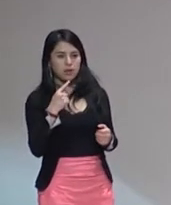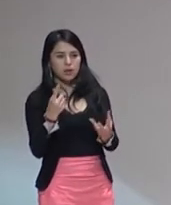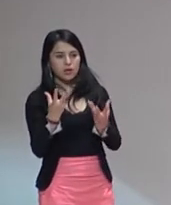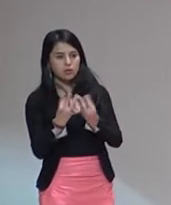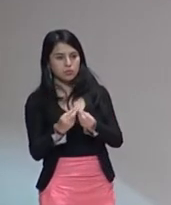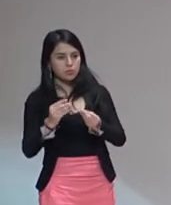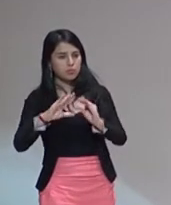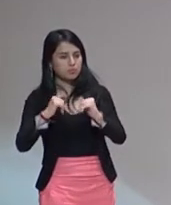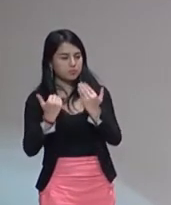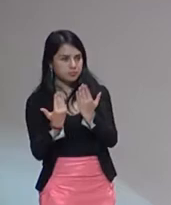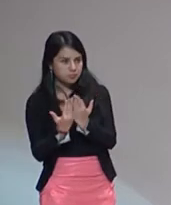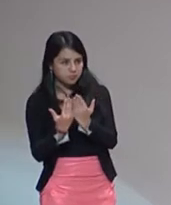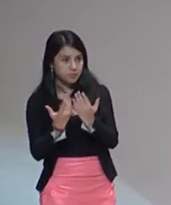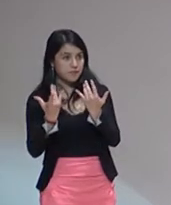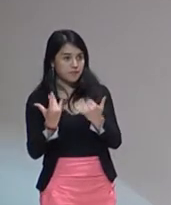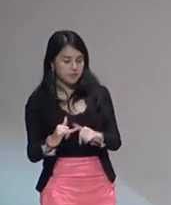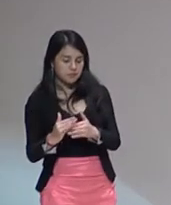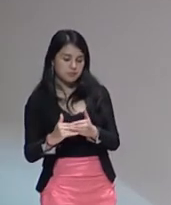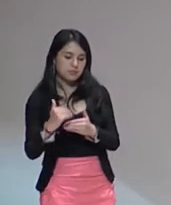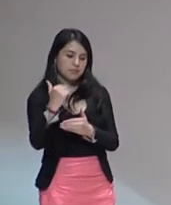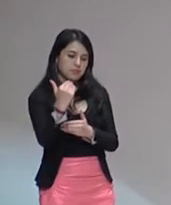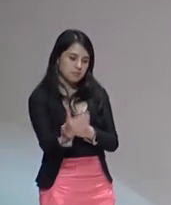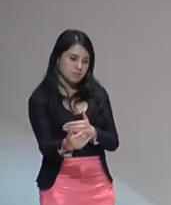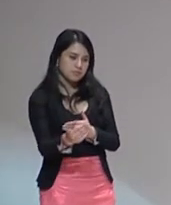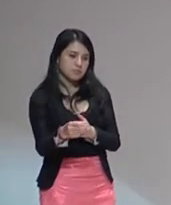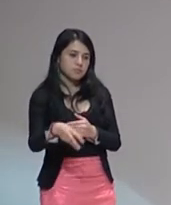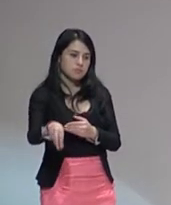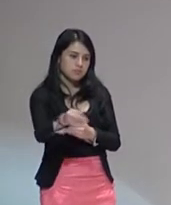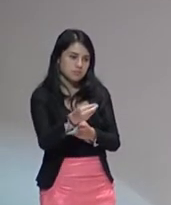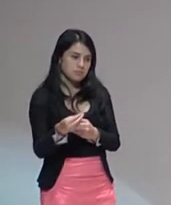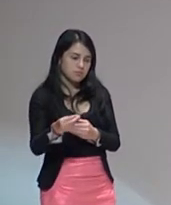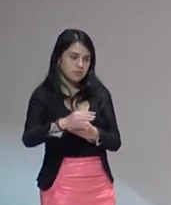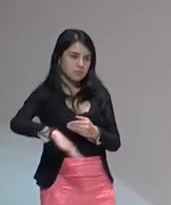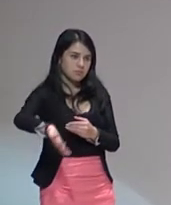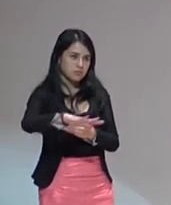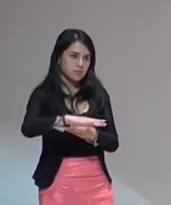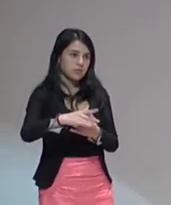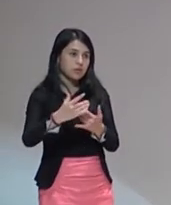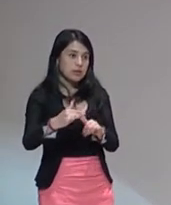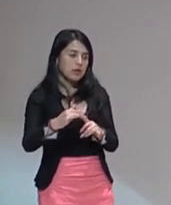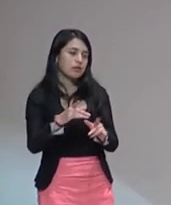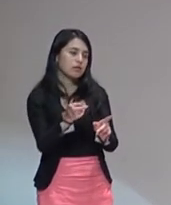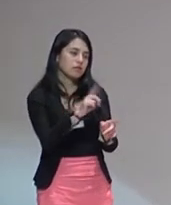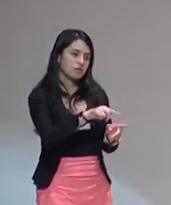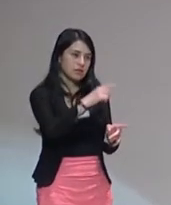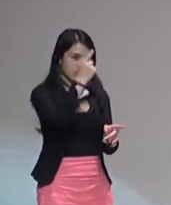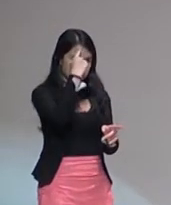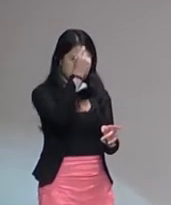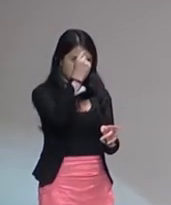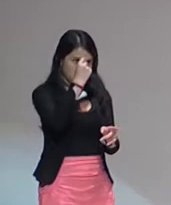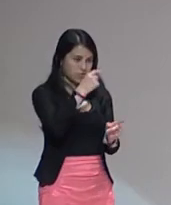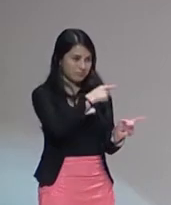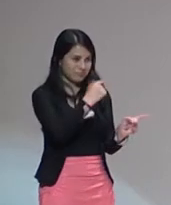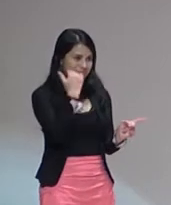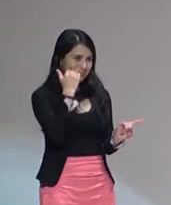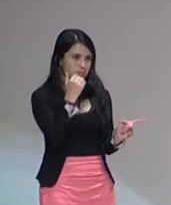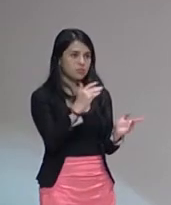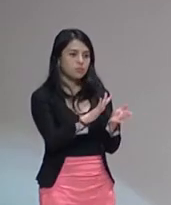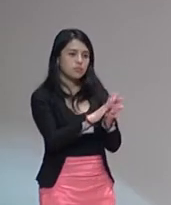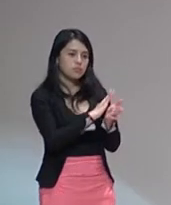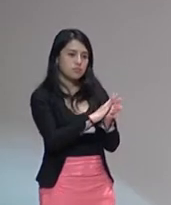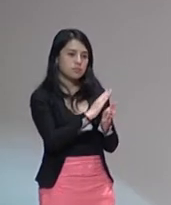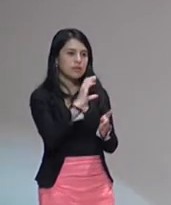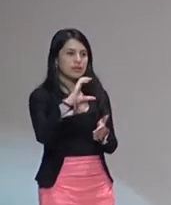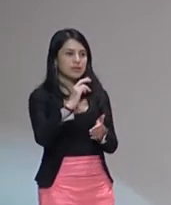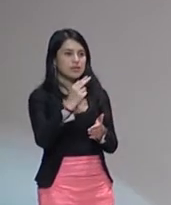escolar, después Edgardo que empezó con el tema de la memoria, y la tercera becaria era